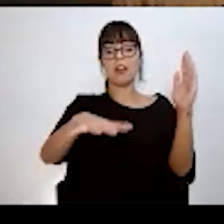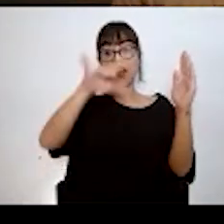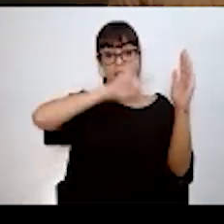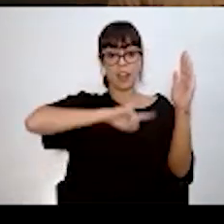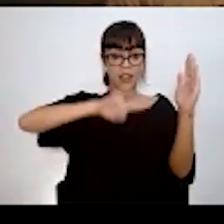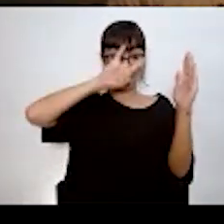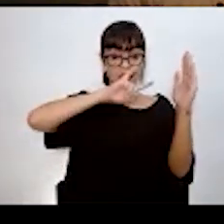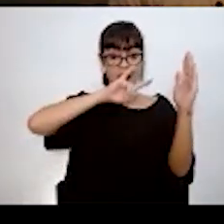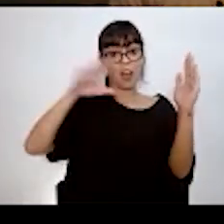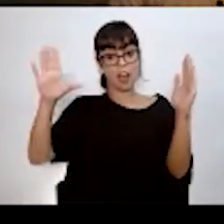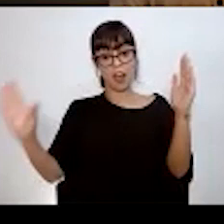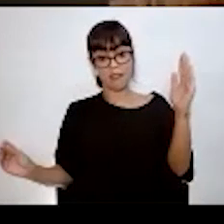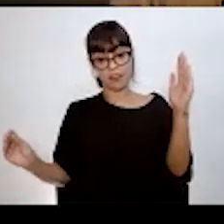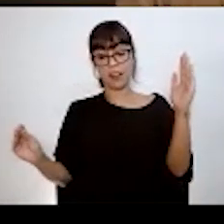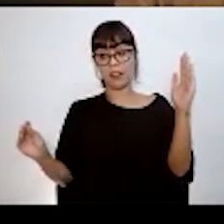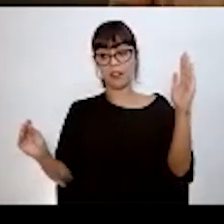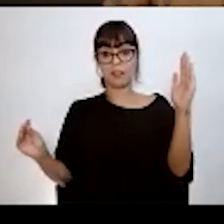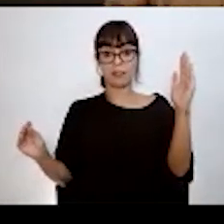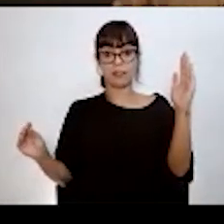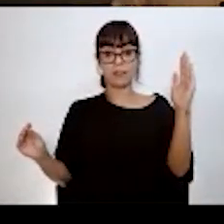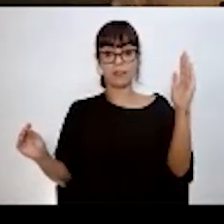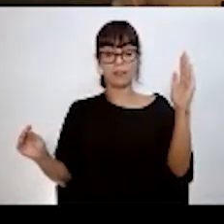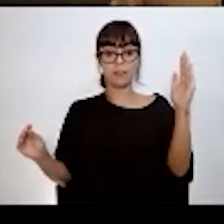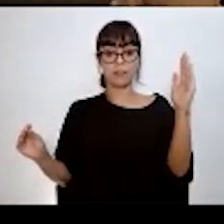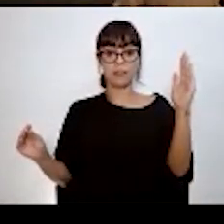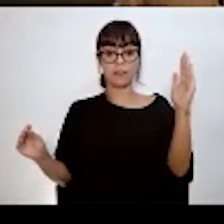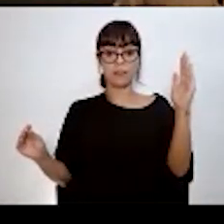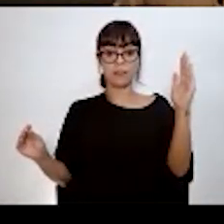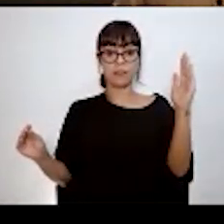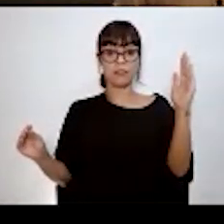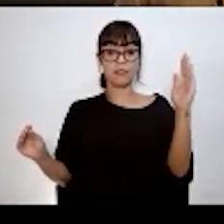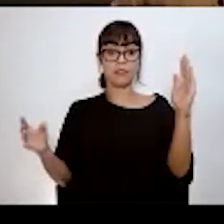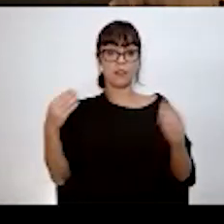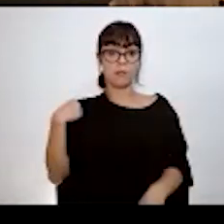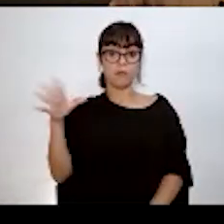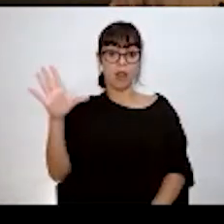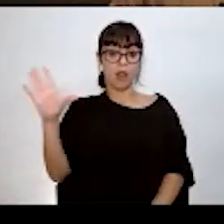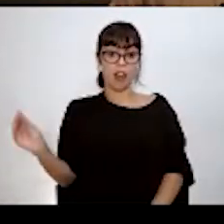ver también con movimiento de población, como así se explica también para el territorio continental africano. Es decir,